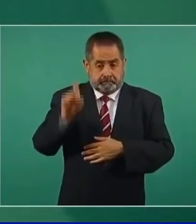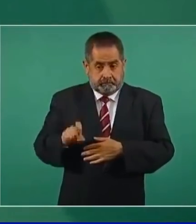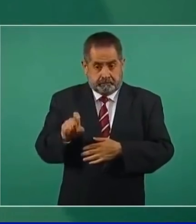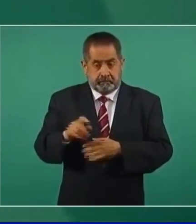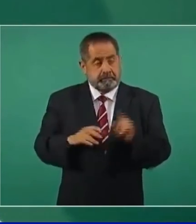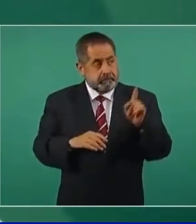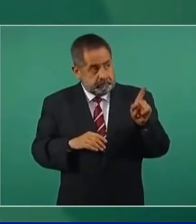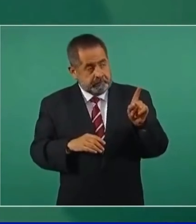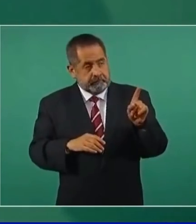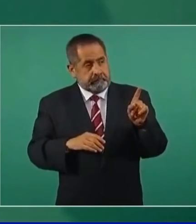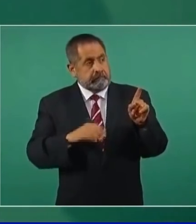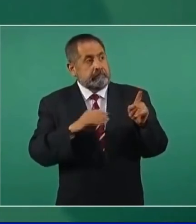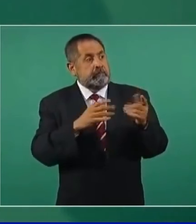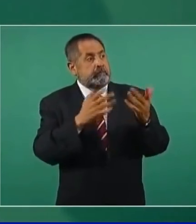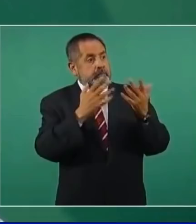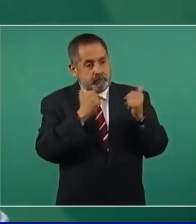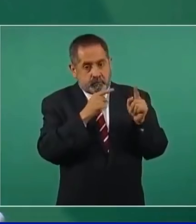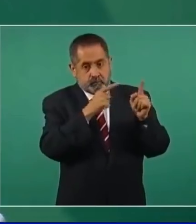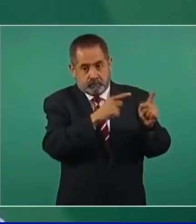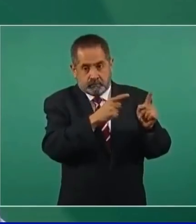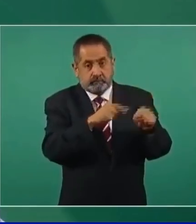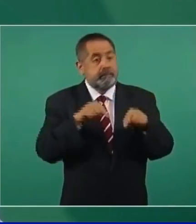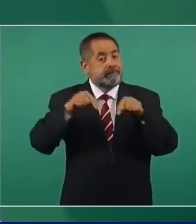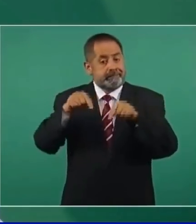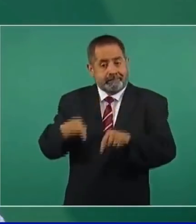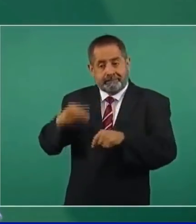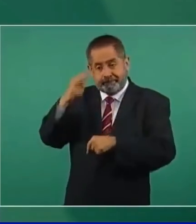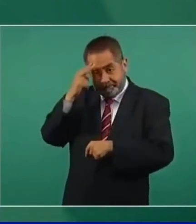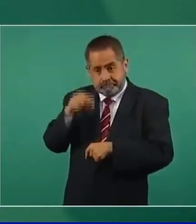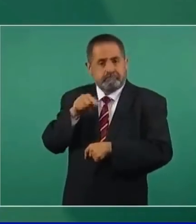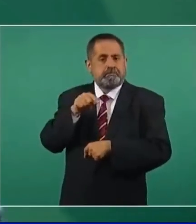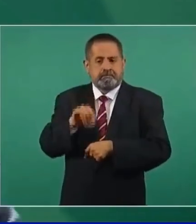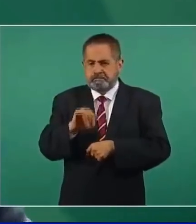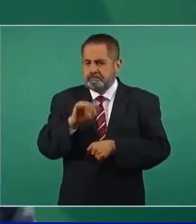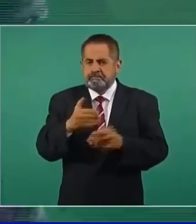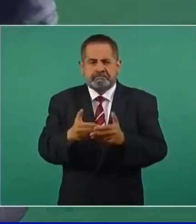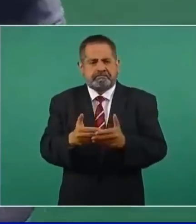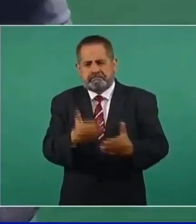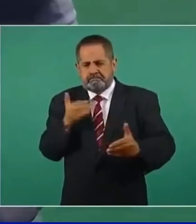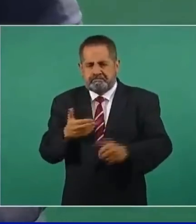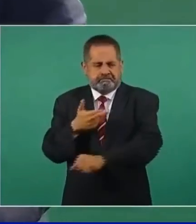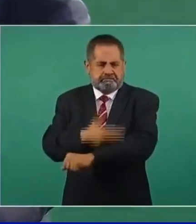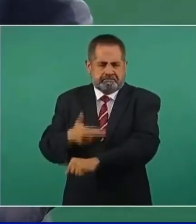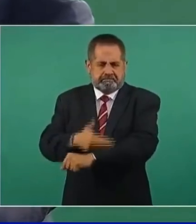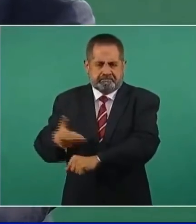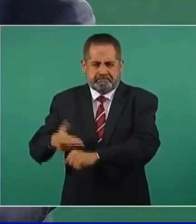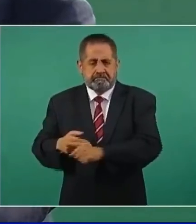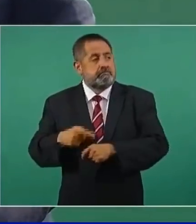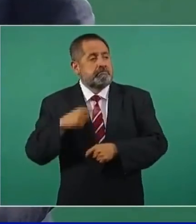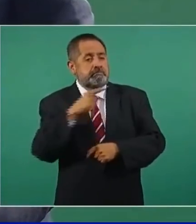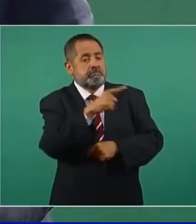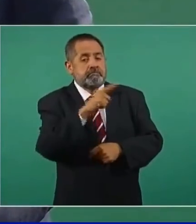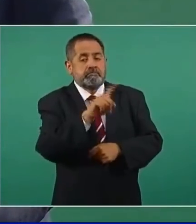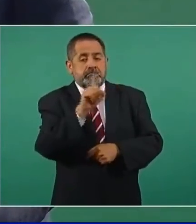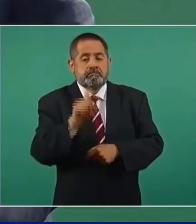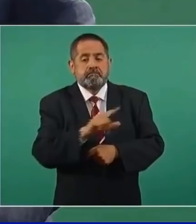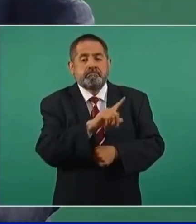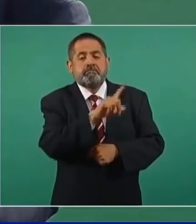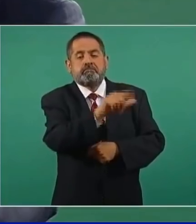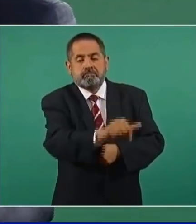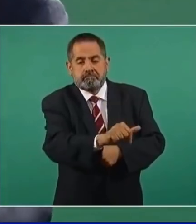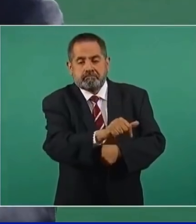nosotros resolvimos el problema, desde luego, antes que en Texas, porque